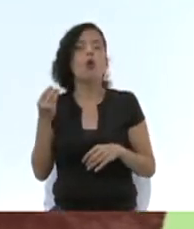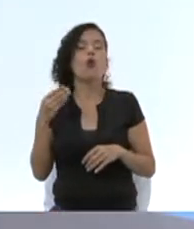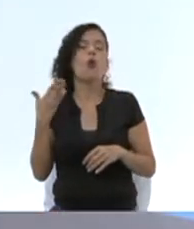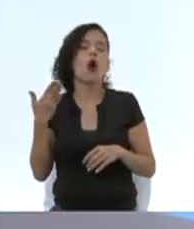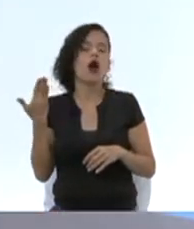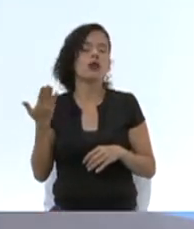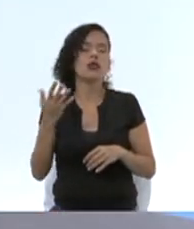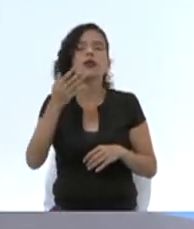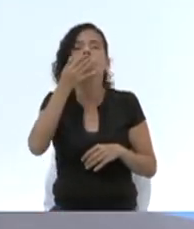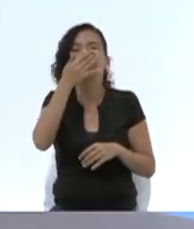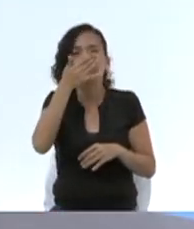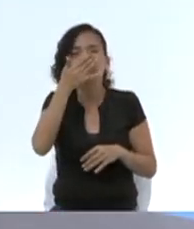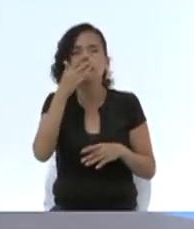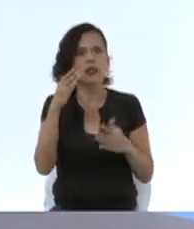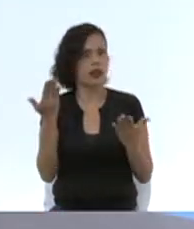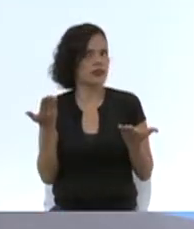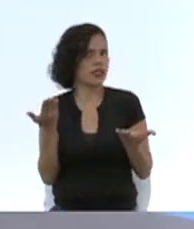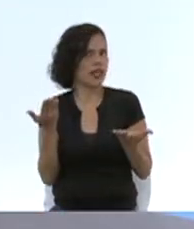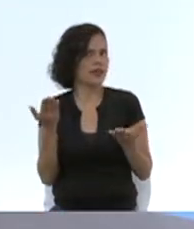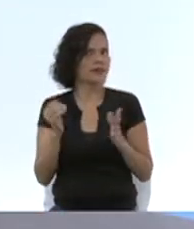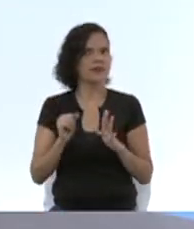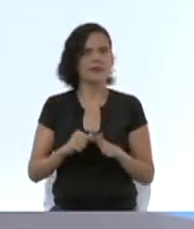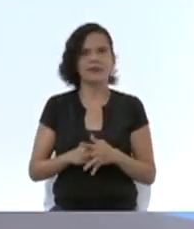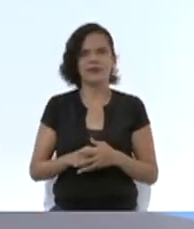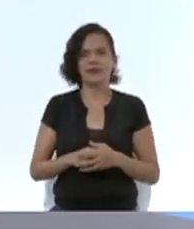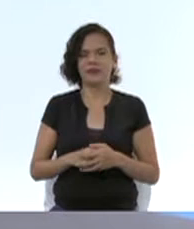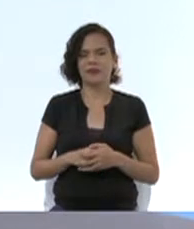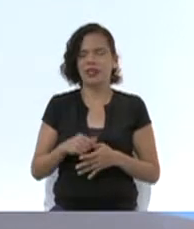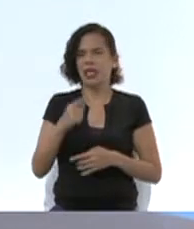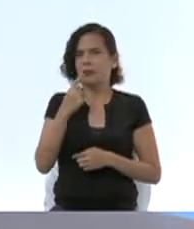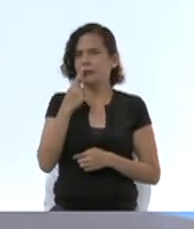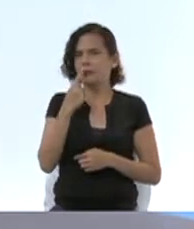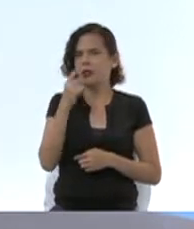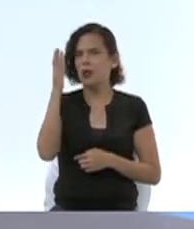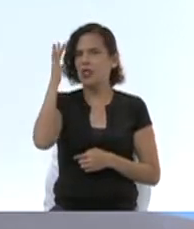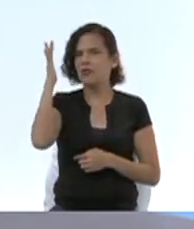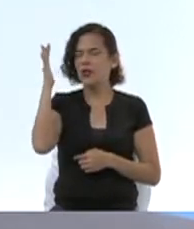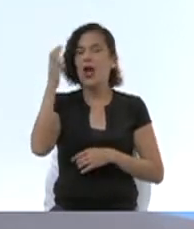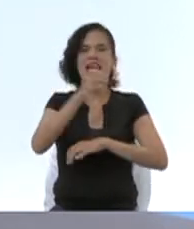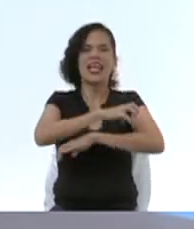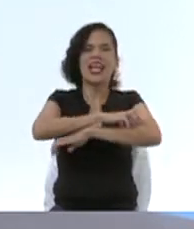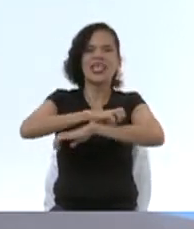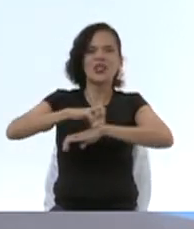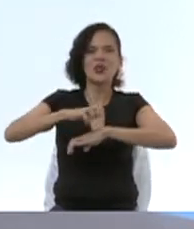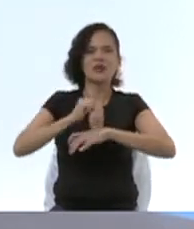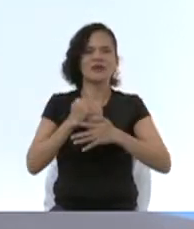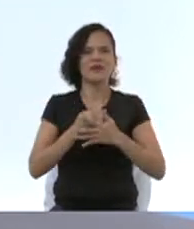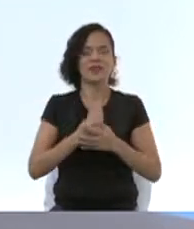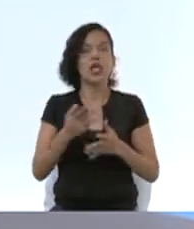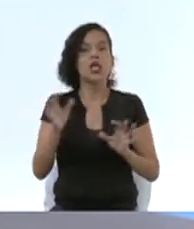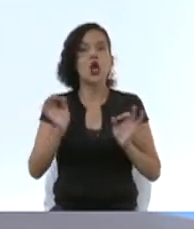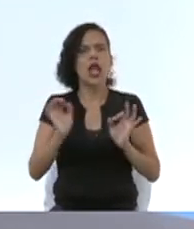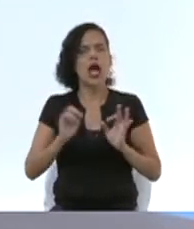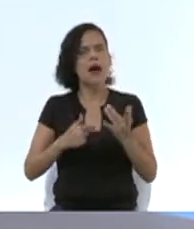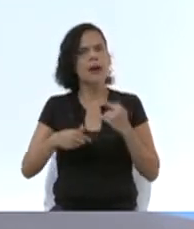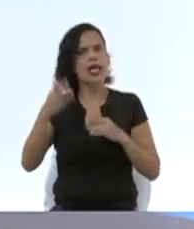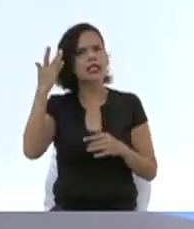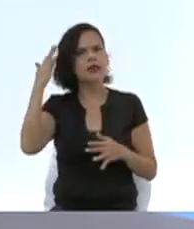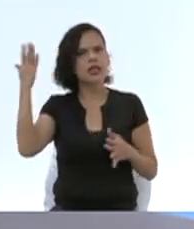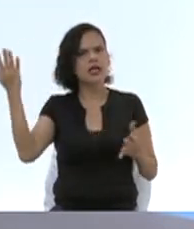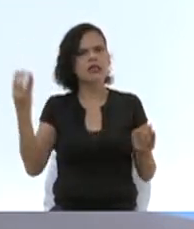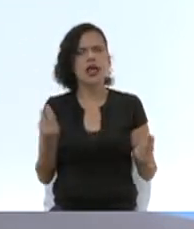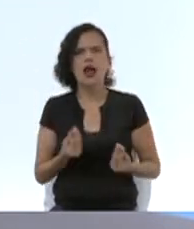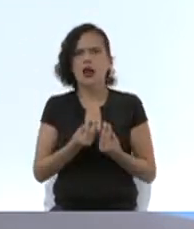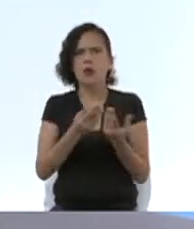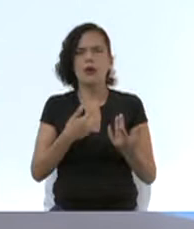estornuda, ¿qué será? Ajá, lo adivino, el gato. Y no solamente la adivinanza, la acompañas